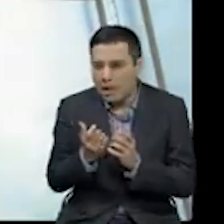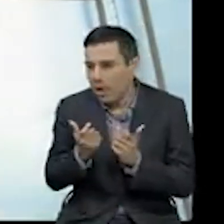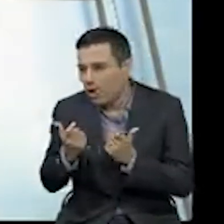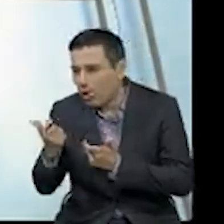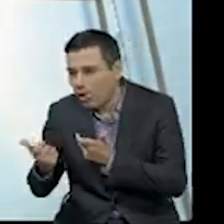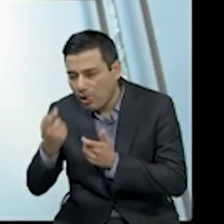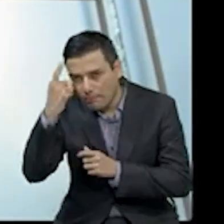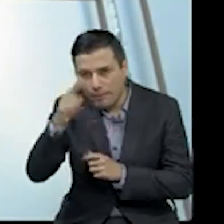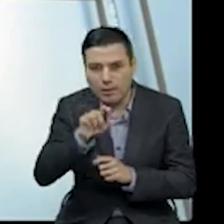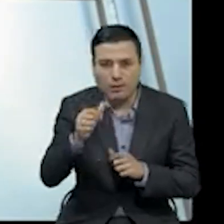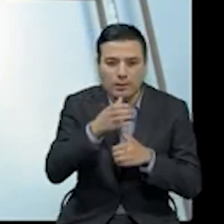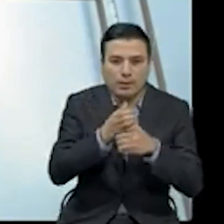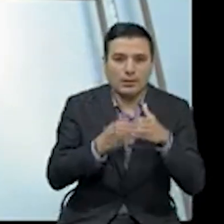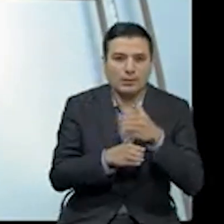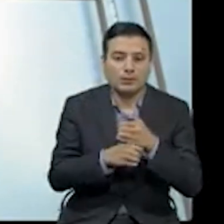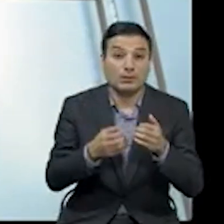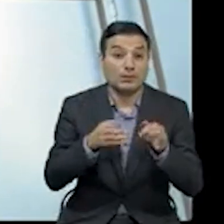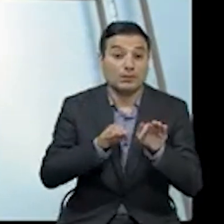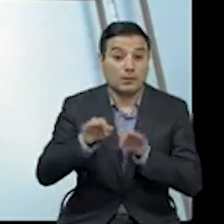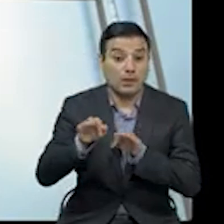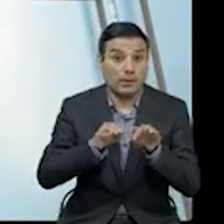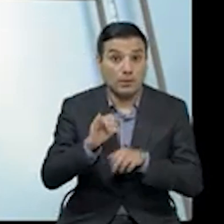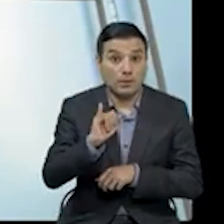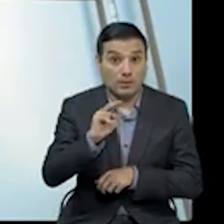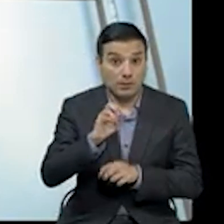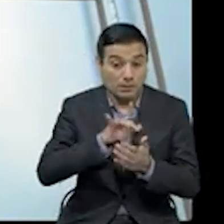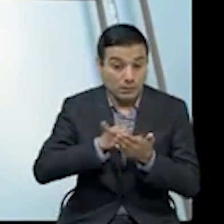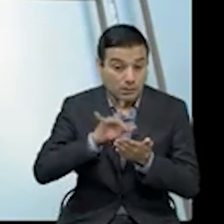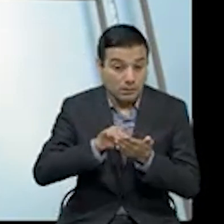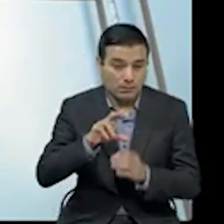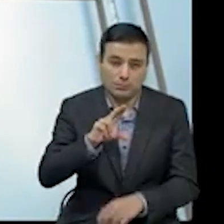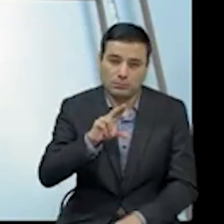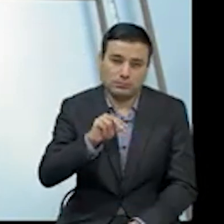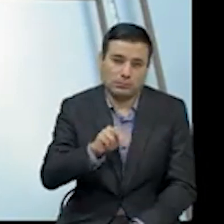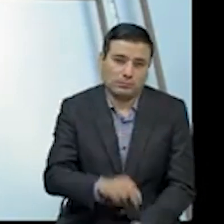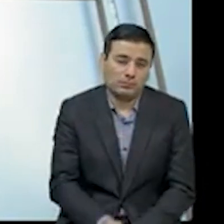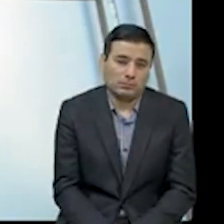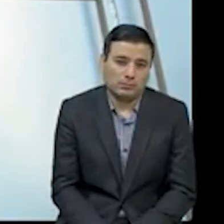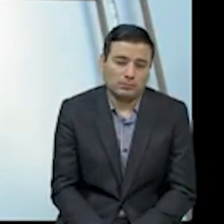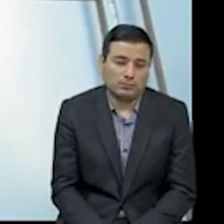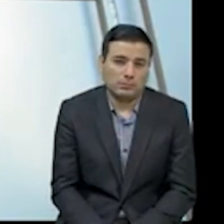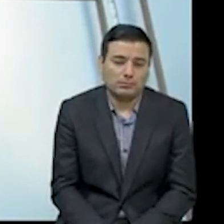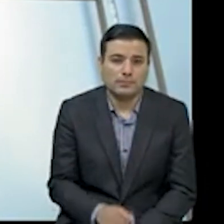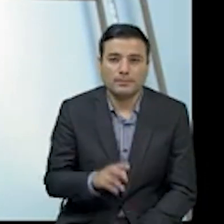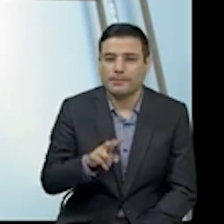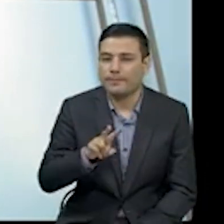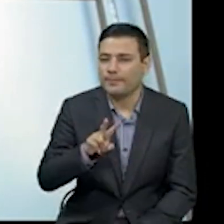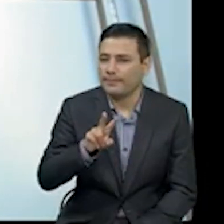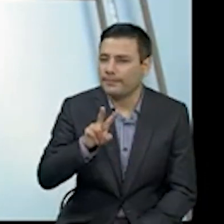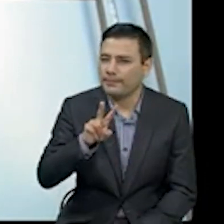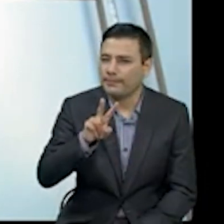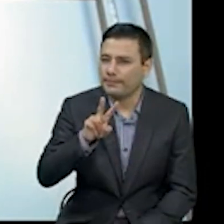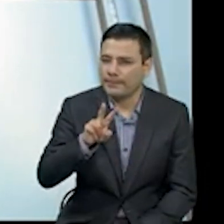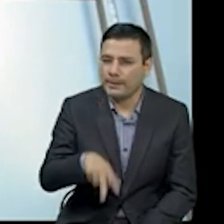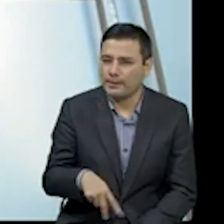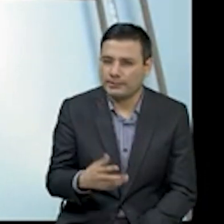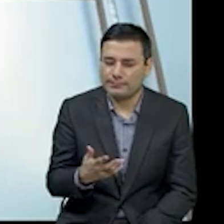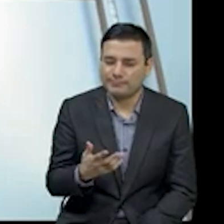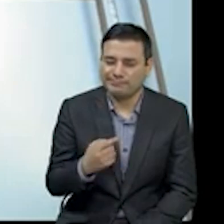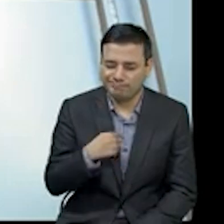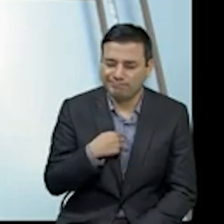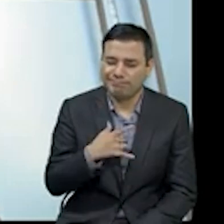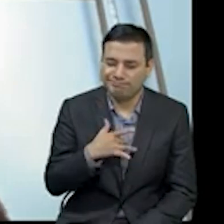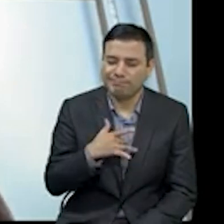salarios de los funcionarios. La verdad es que sí es